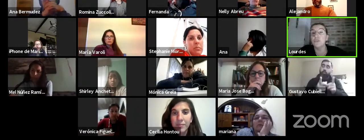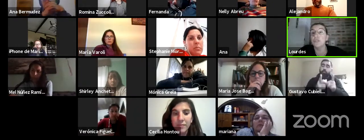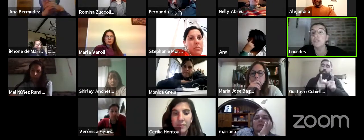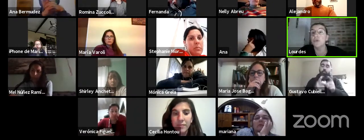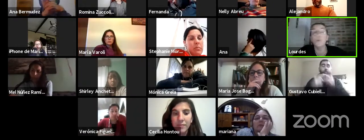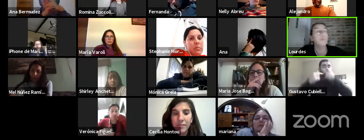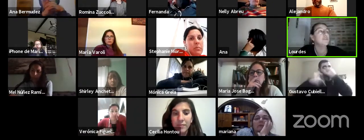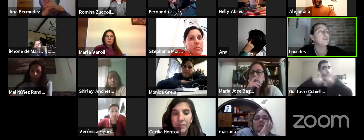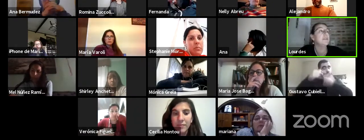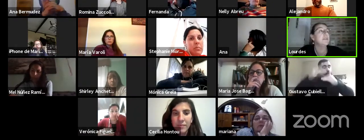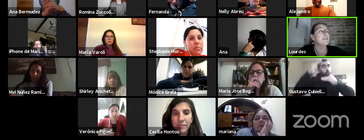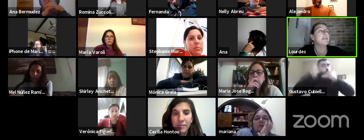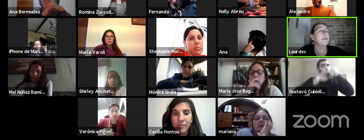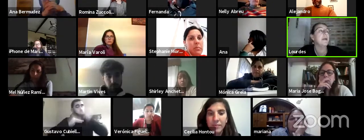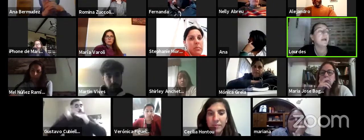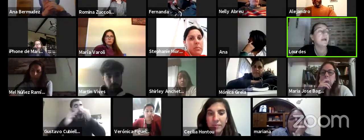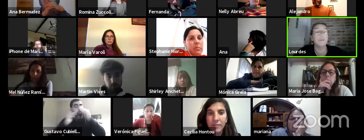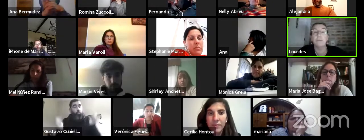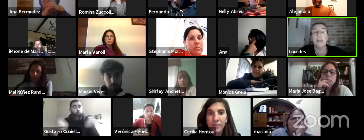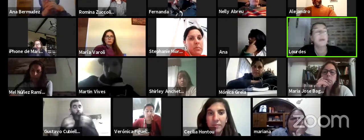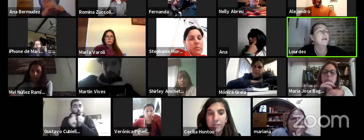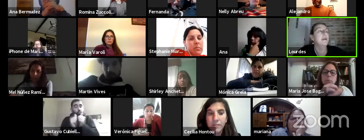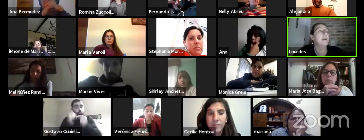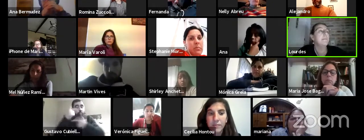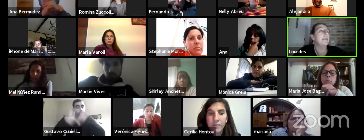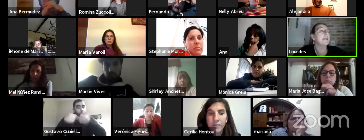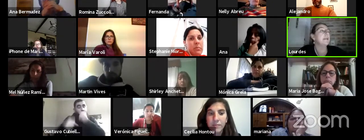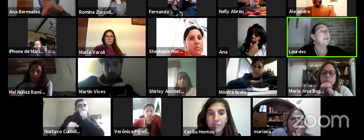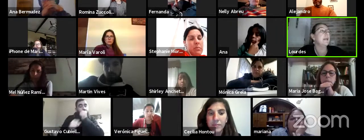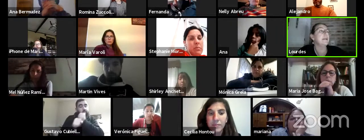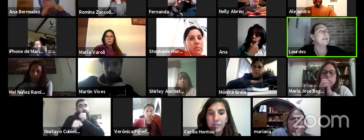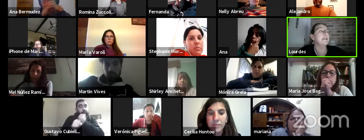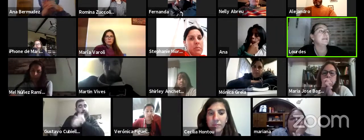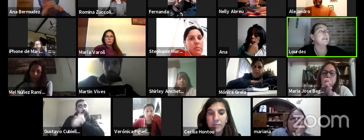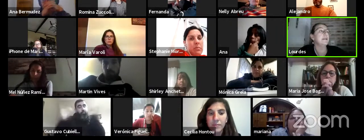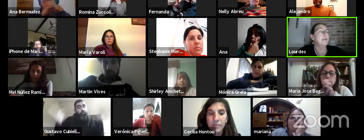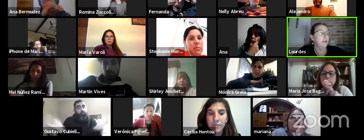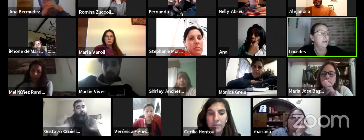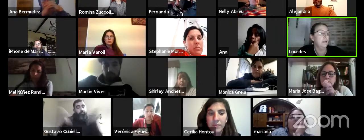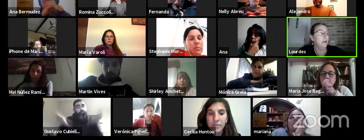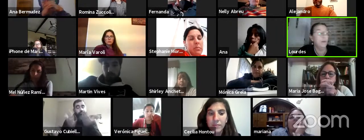seguir construyendo juntos y seguir trabajando para generar